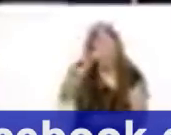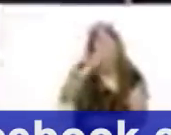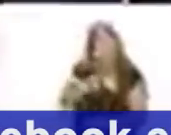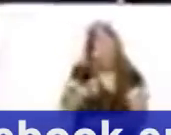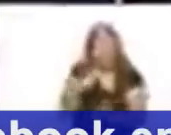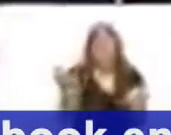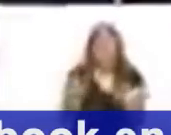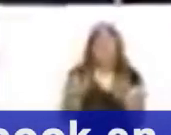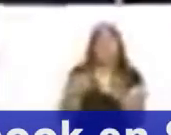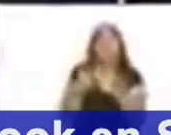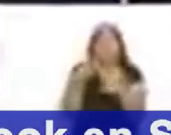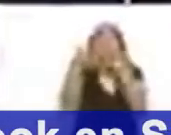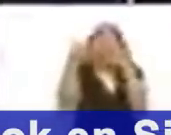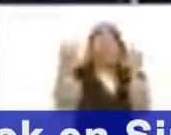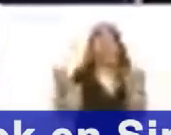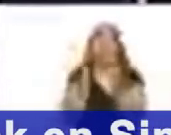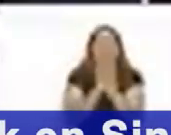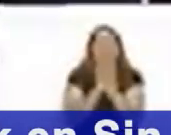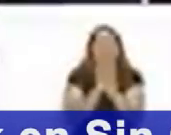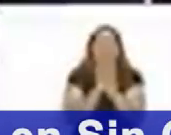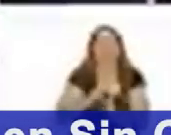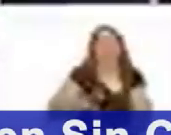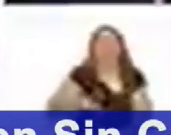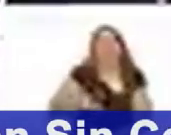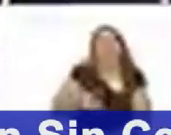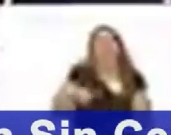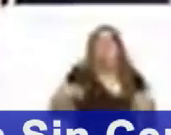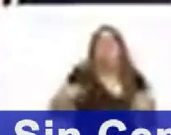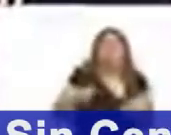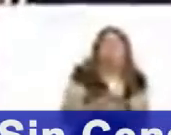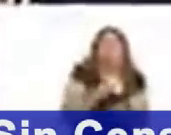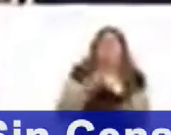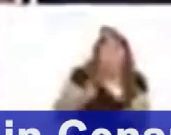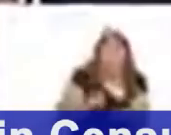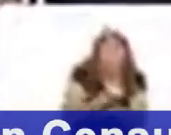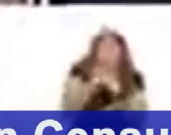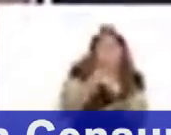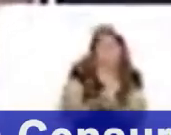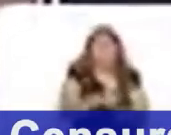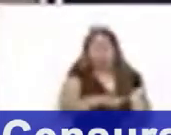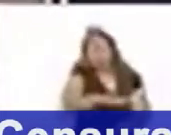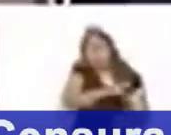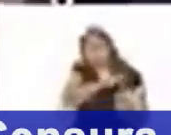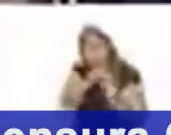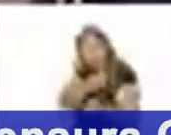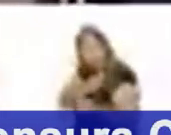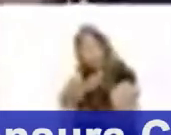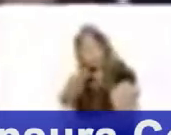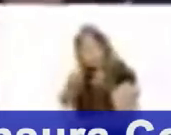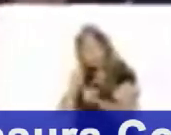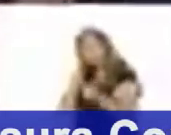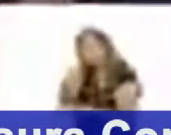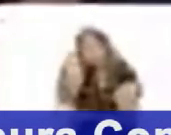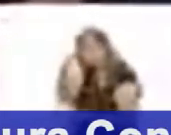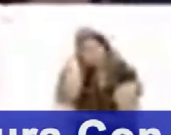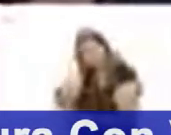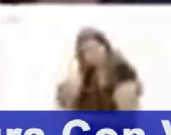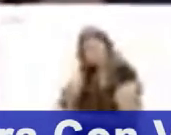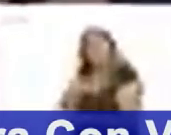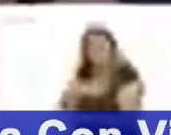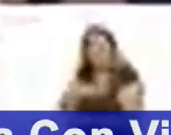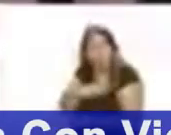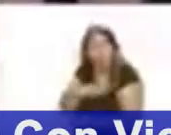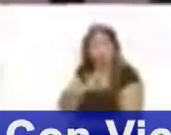y hagamos historia. Luchemos para ofrecerles a nuestros hijos un México con